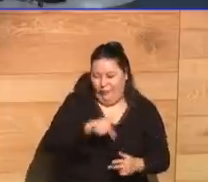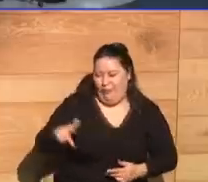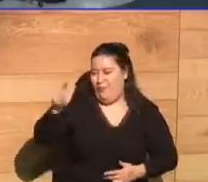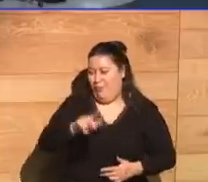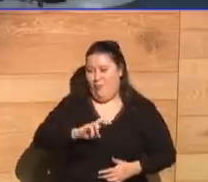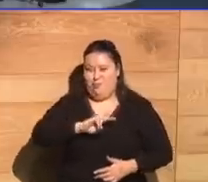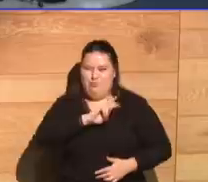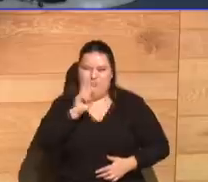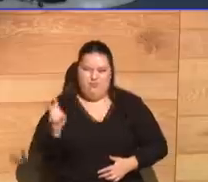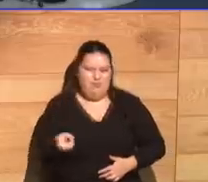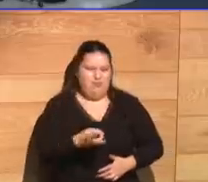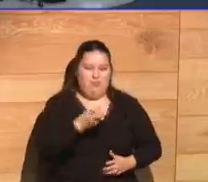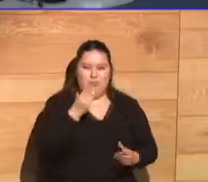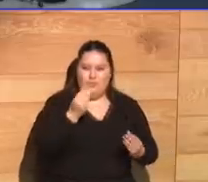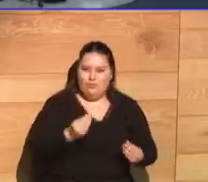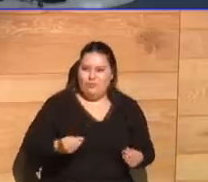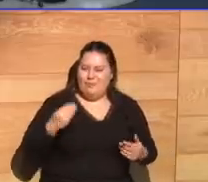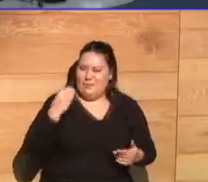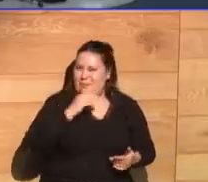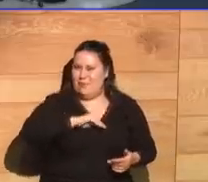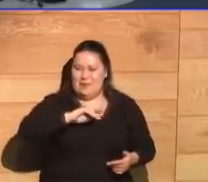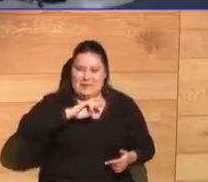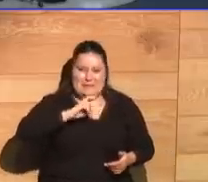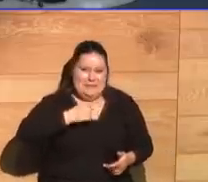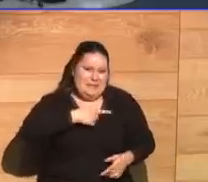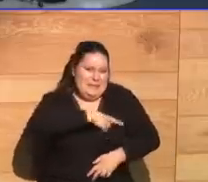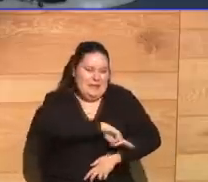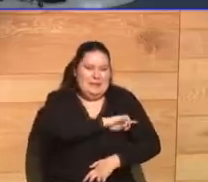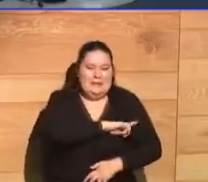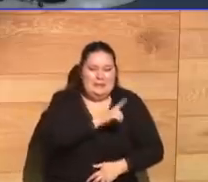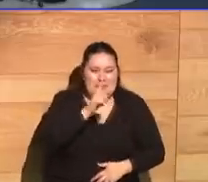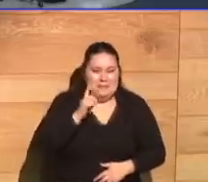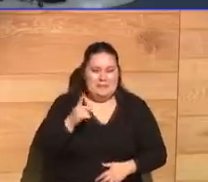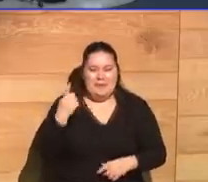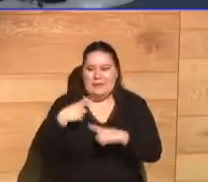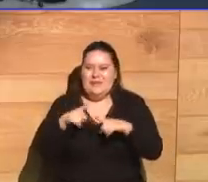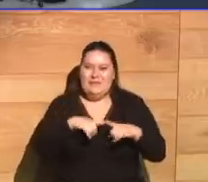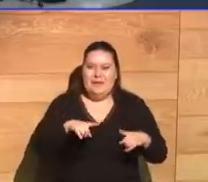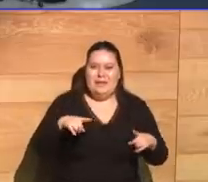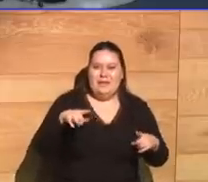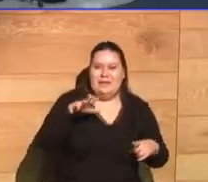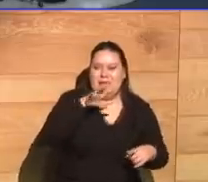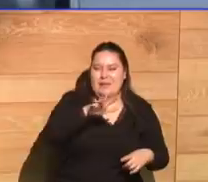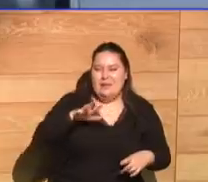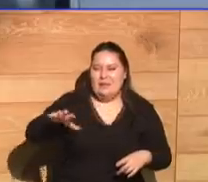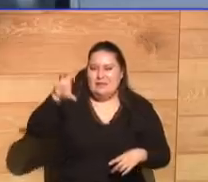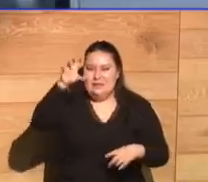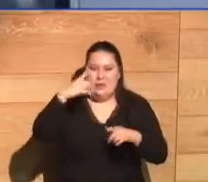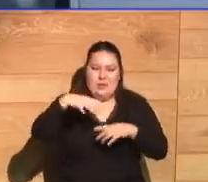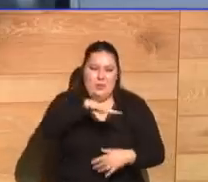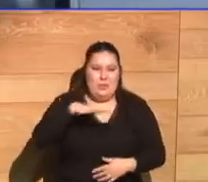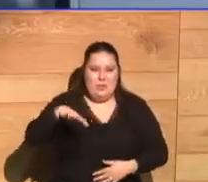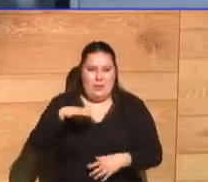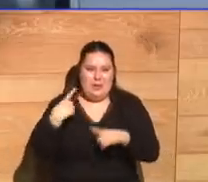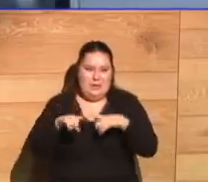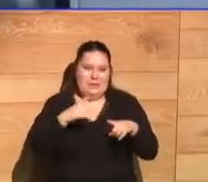allí los Salkin diciendo... Tira. Que... Además, en diferentes continentes a la vez, 11 unidades, o sea, no la